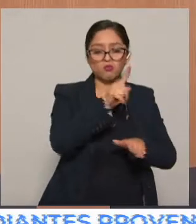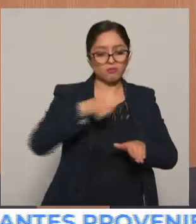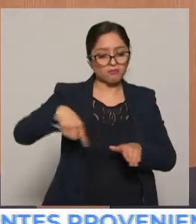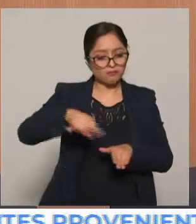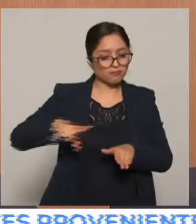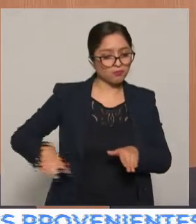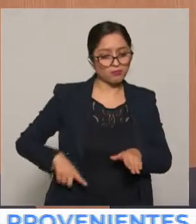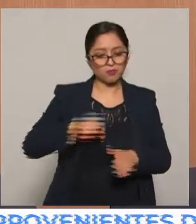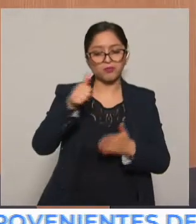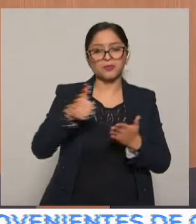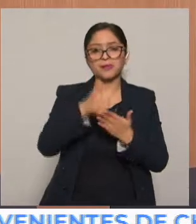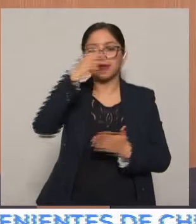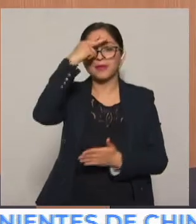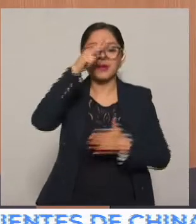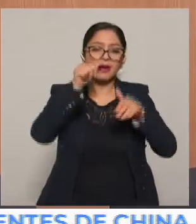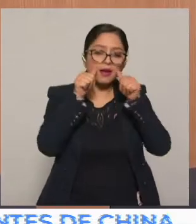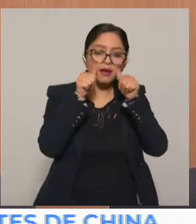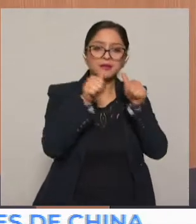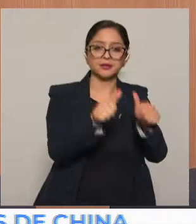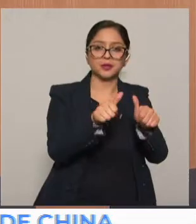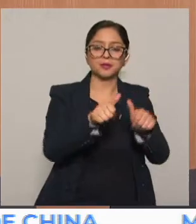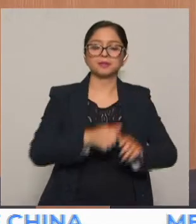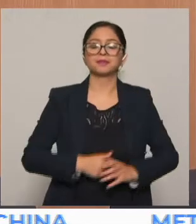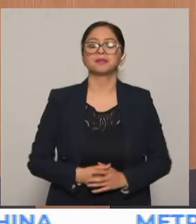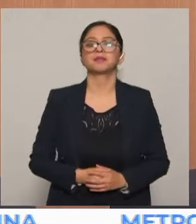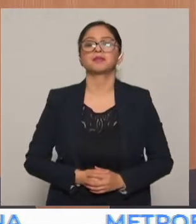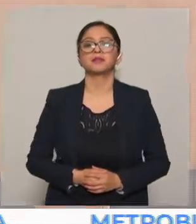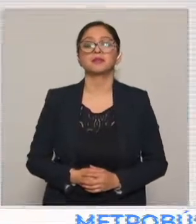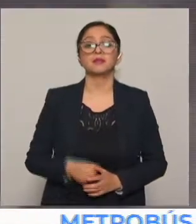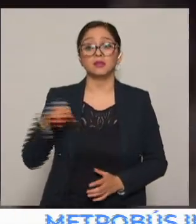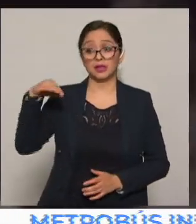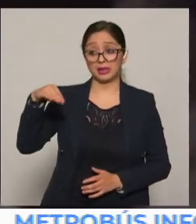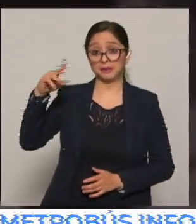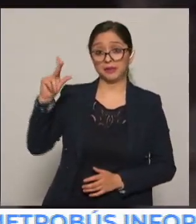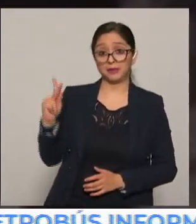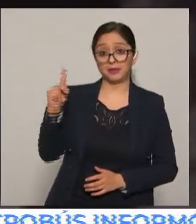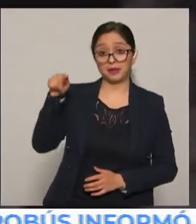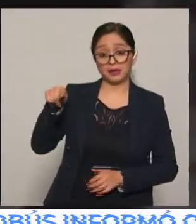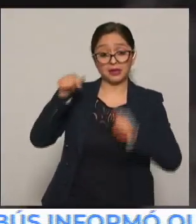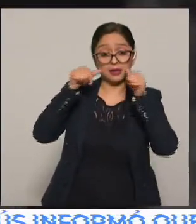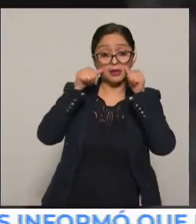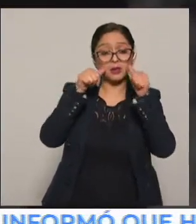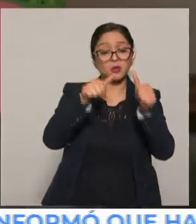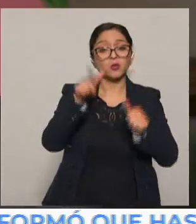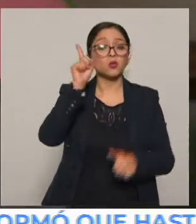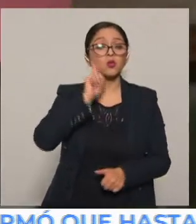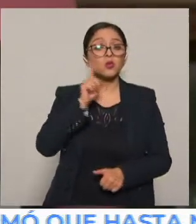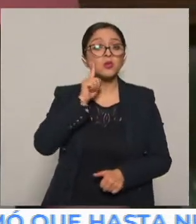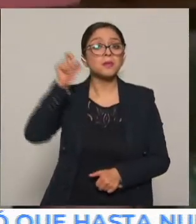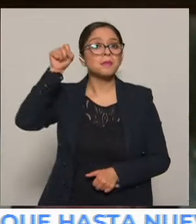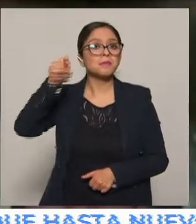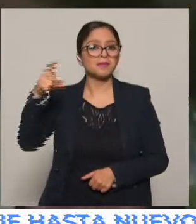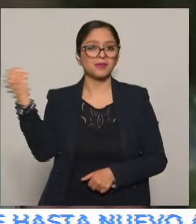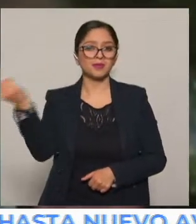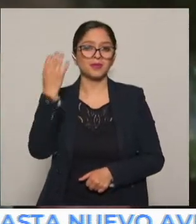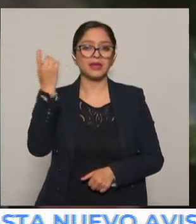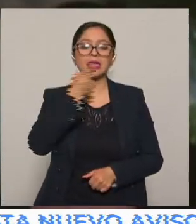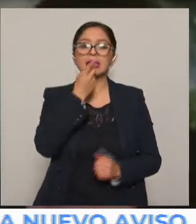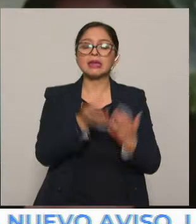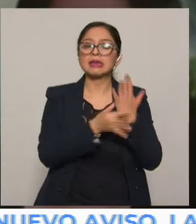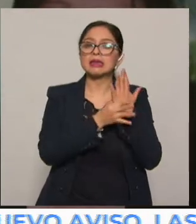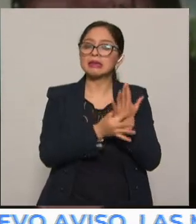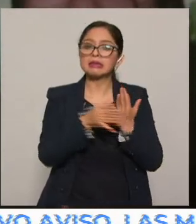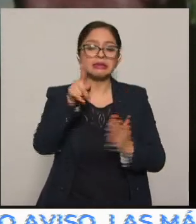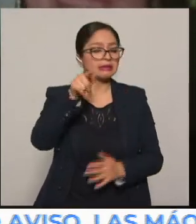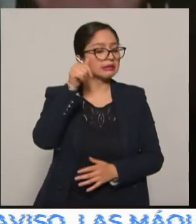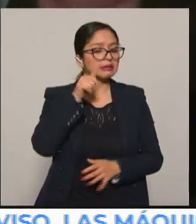gobierno capitalino. Al respecto, la atención a las mujeres por parte del Ministerio Público, también lo aseguraron en esta conferencia, debe ser una prioridad para este y